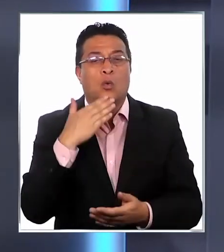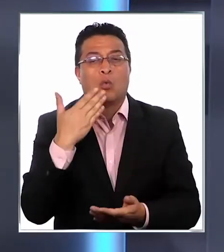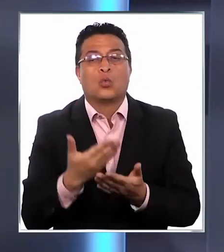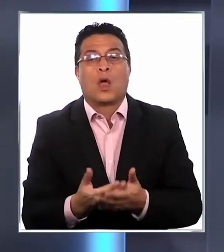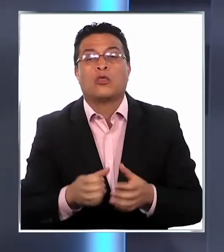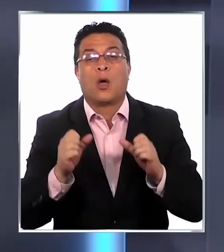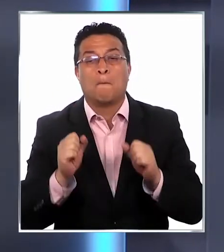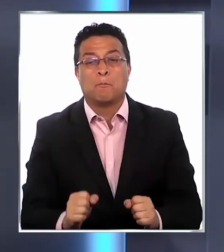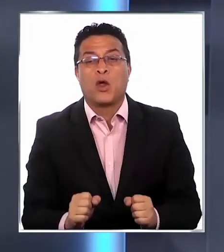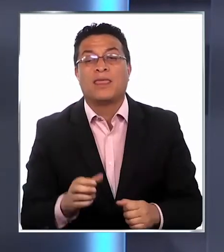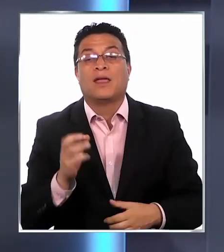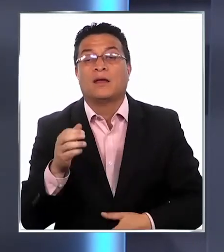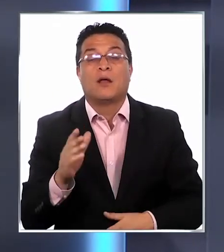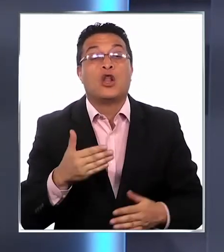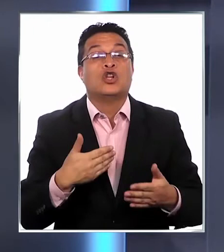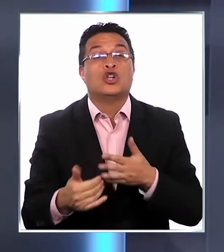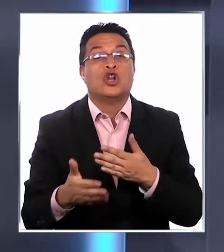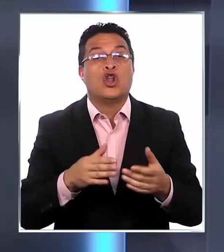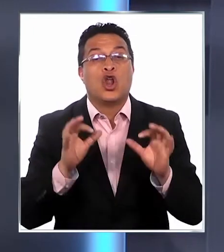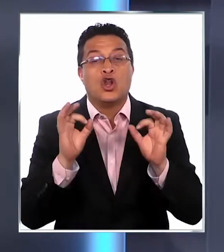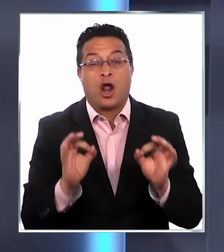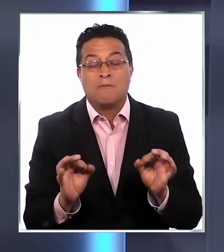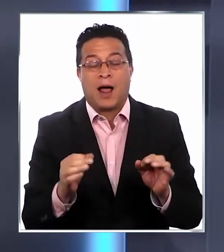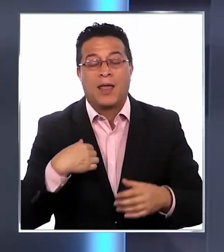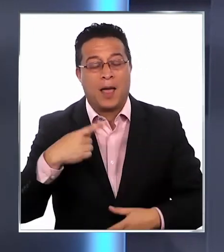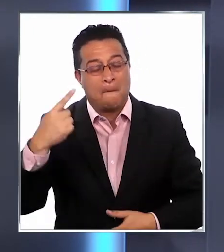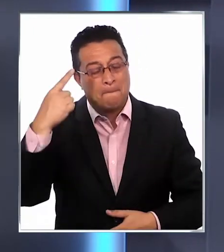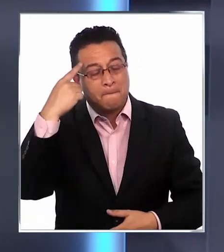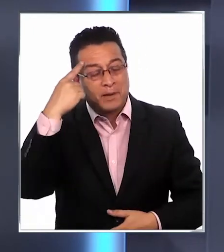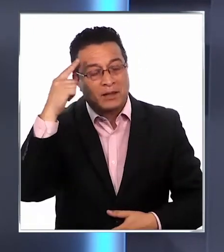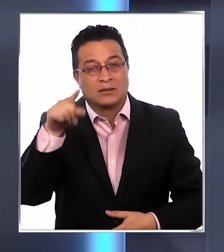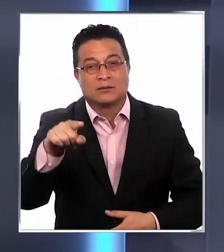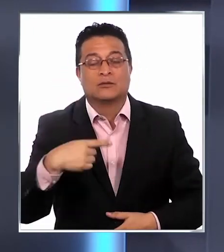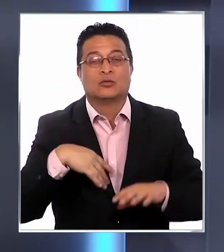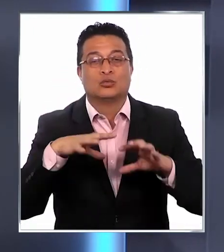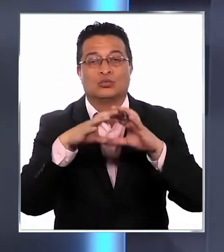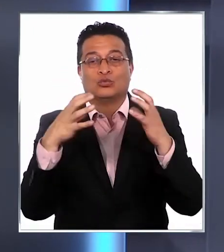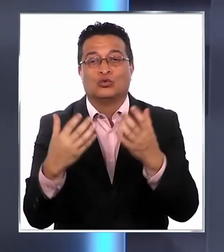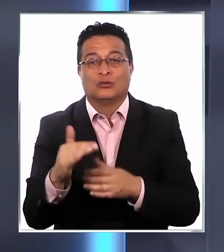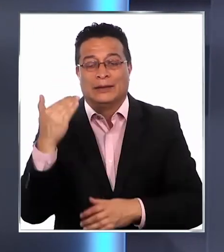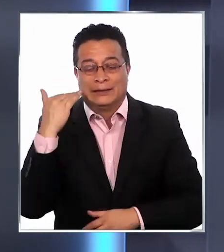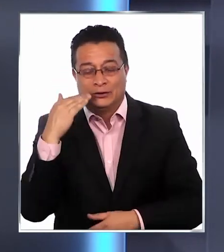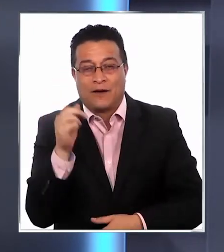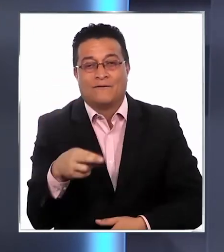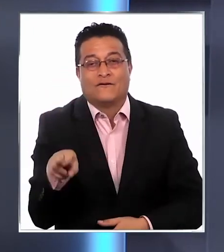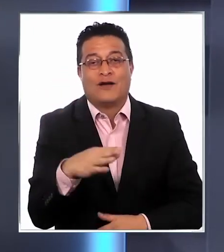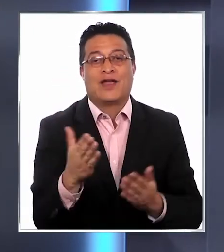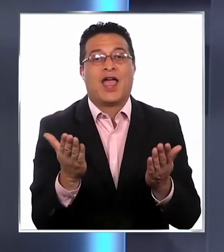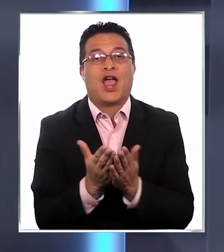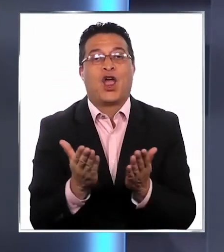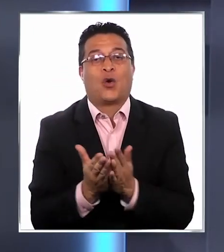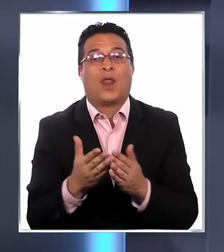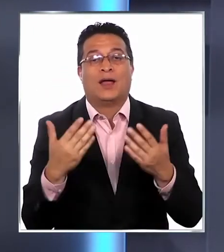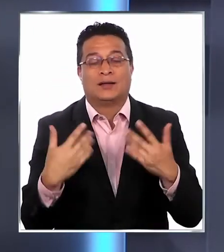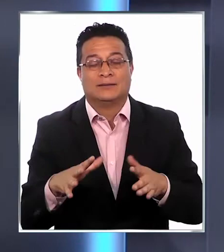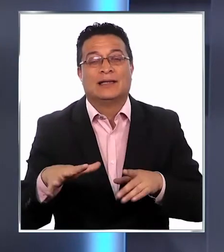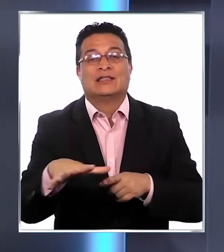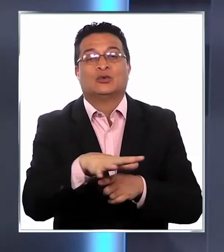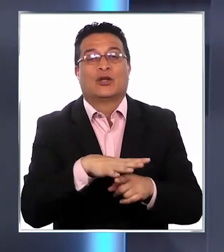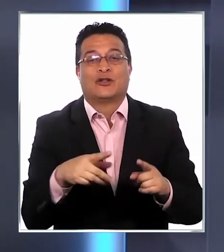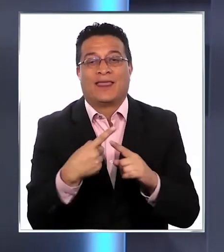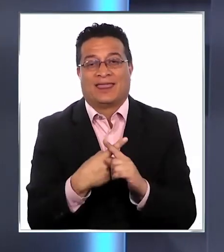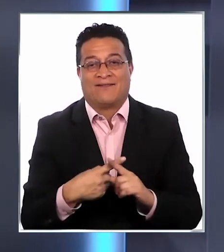manera, y bien entre comillas, normalizar y pensar en un mundo en que los niños y niñas vuelvan al colegio ya en una condición